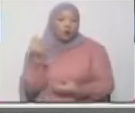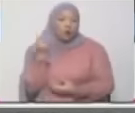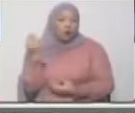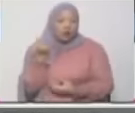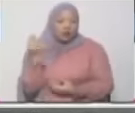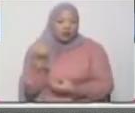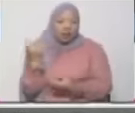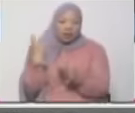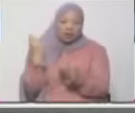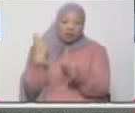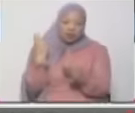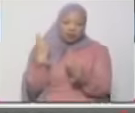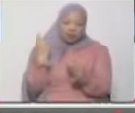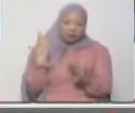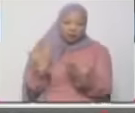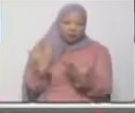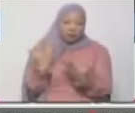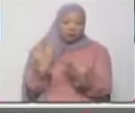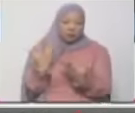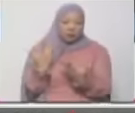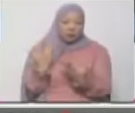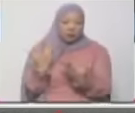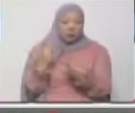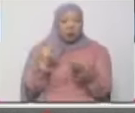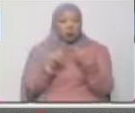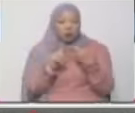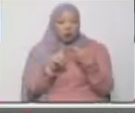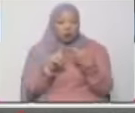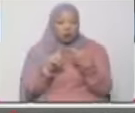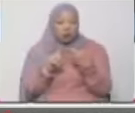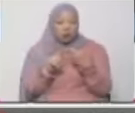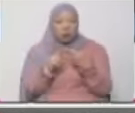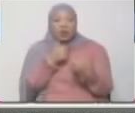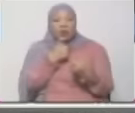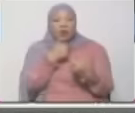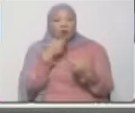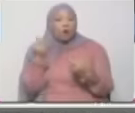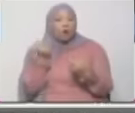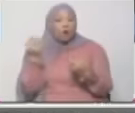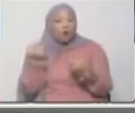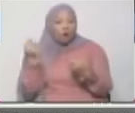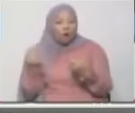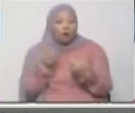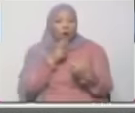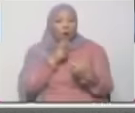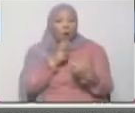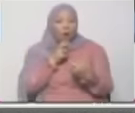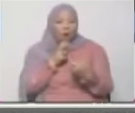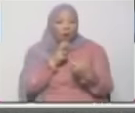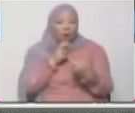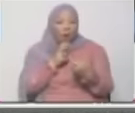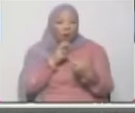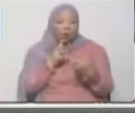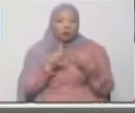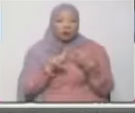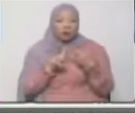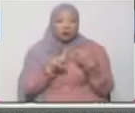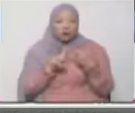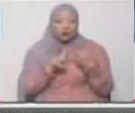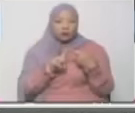Chávez, ¿verdad? Entre ellos está aquí, levanten la mano a los muchachos de la generación de oro. Aquí está